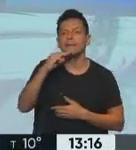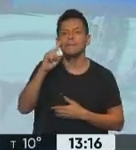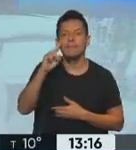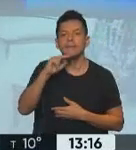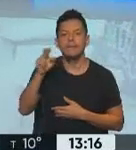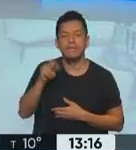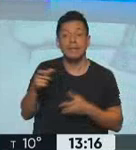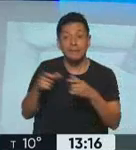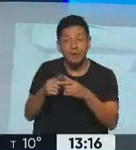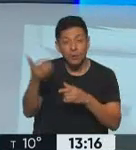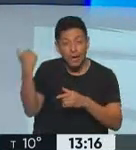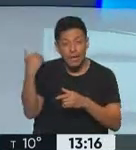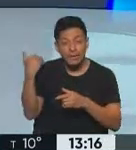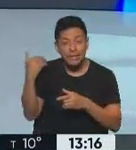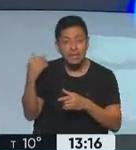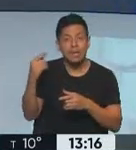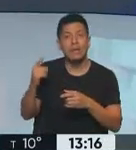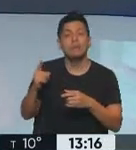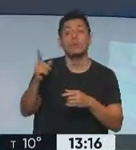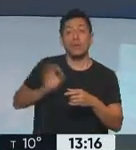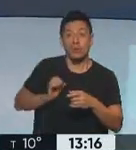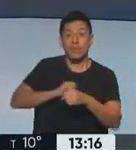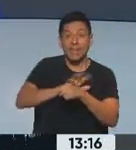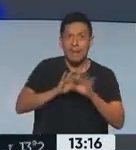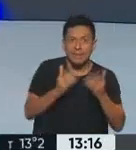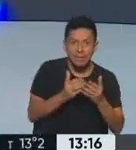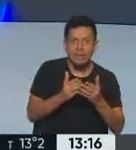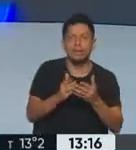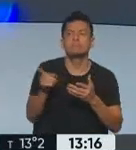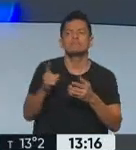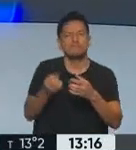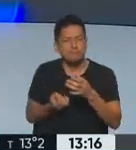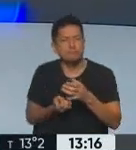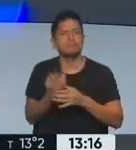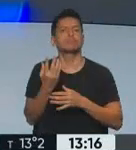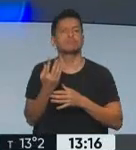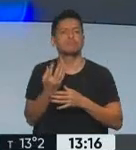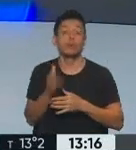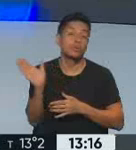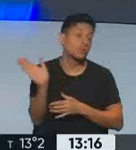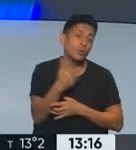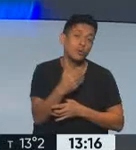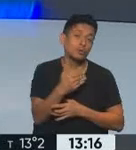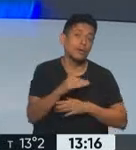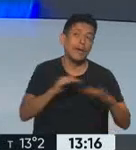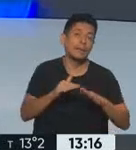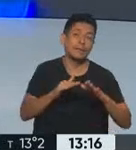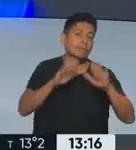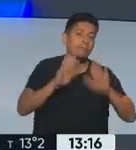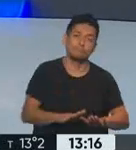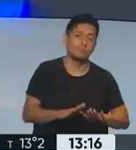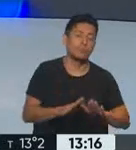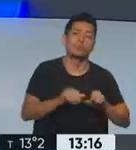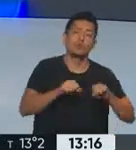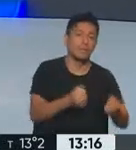que fue gestado durante el primer año de pandemia, donde todos, incluyéndolo a él, por supuesto, tuvimos que suspender cualquier tipo de proyecto y